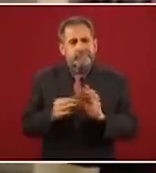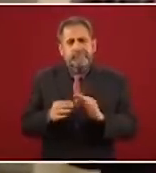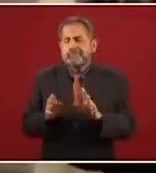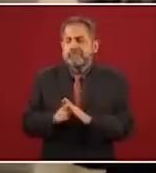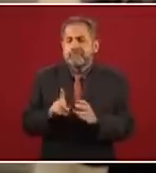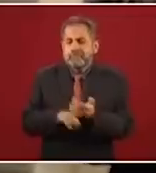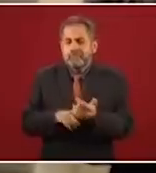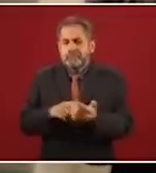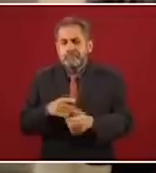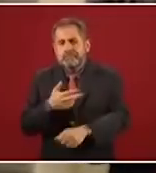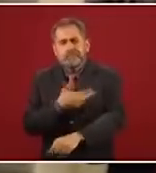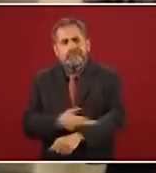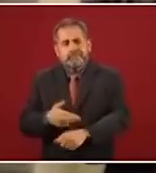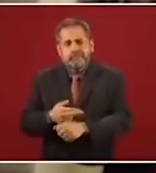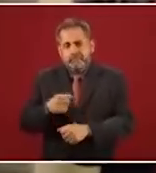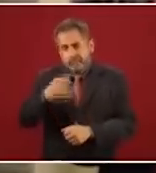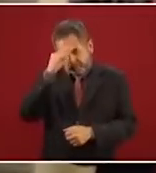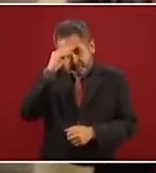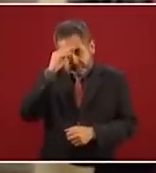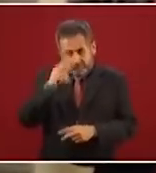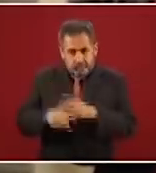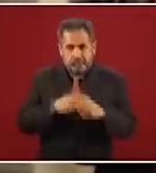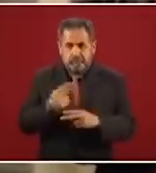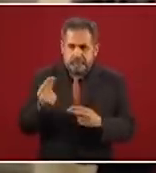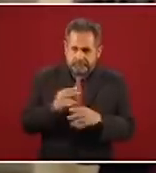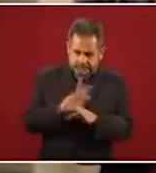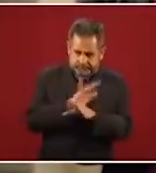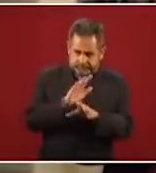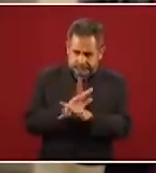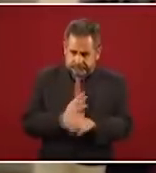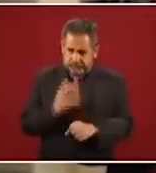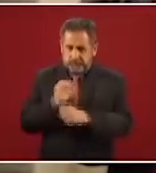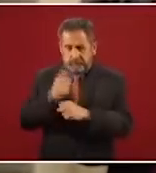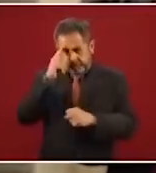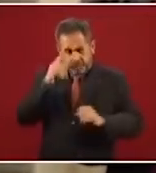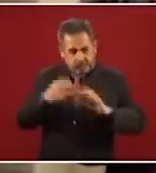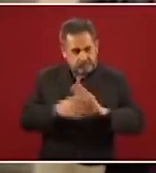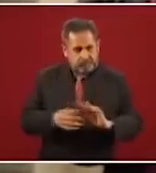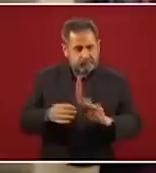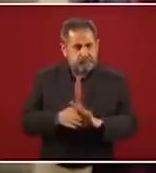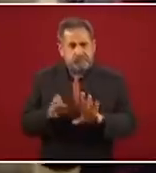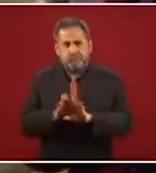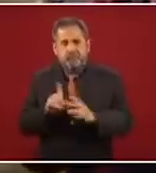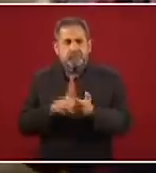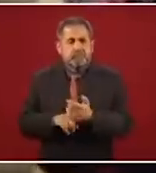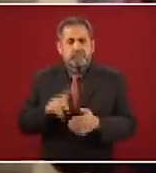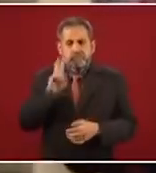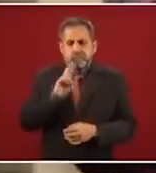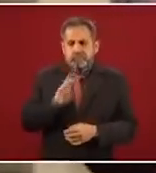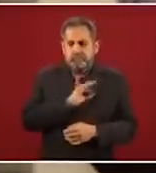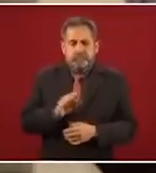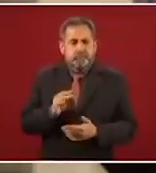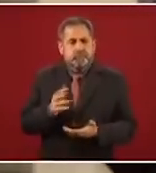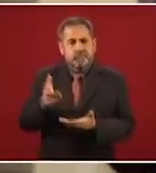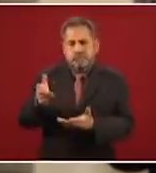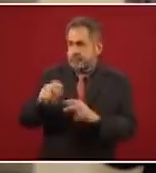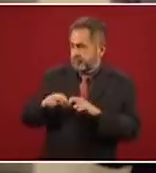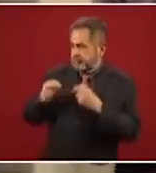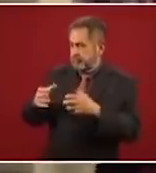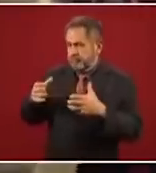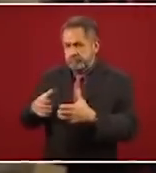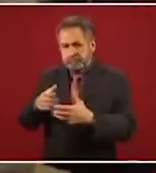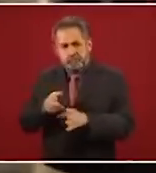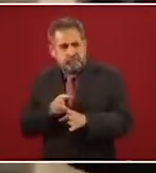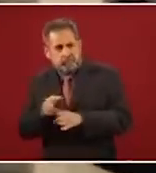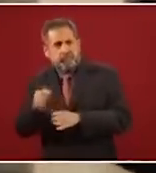¿cuáles serían los ajustes que usted considera necesita hacer en la estrategia o cuáles son los posibles caminos que su gabinete ha dicho por